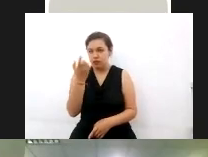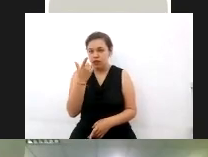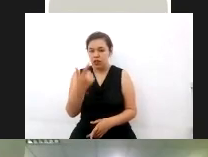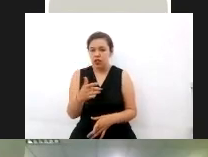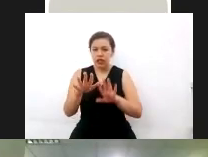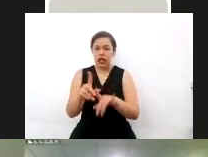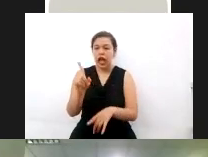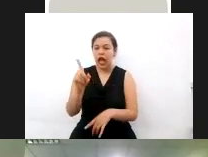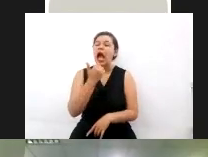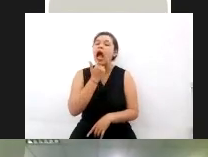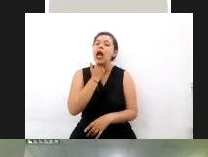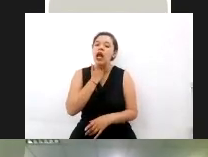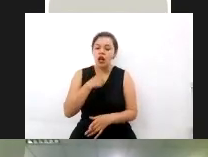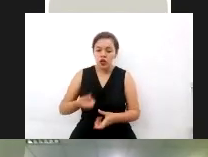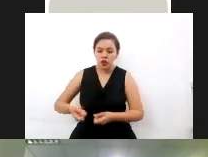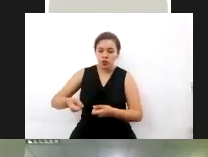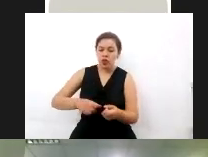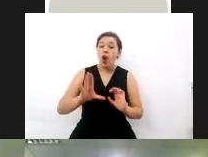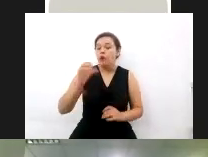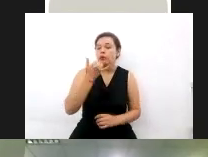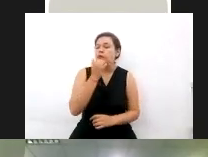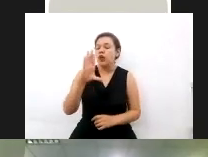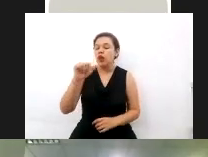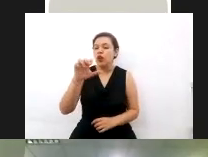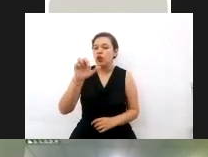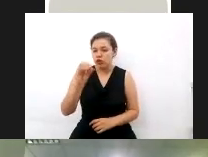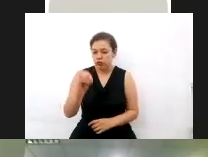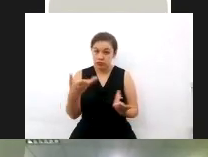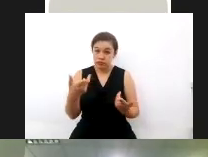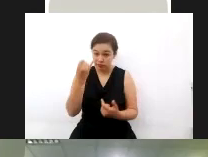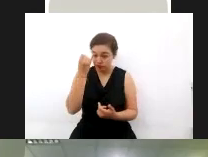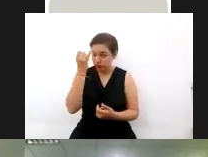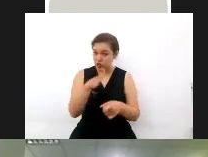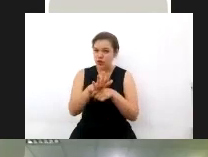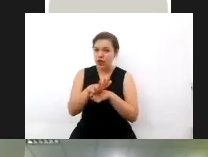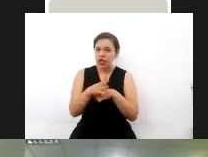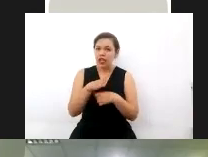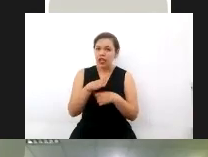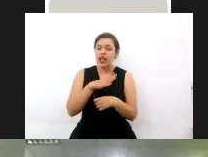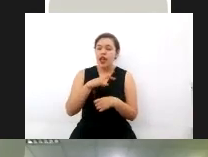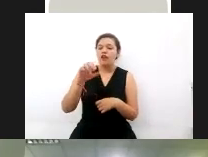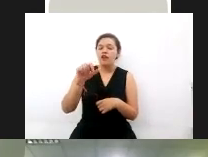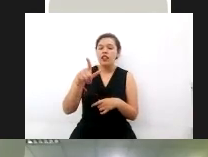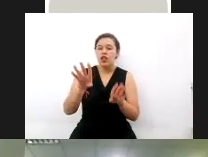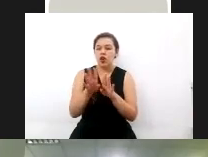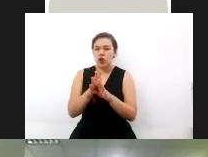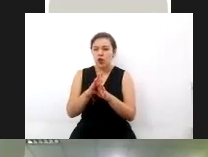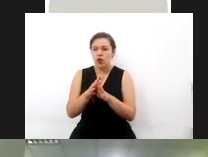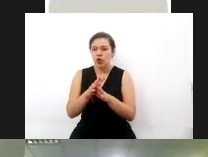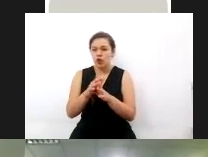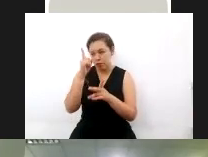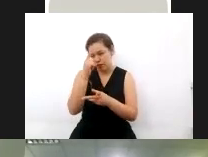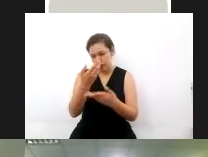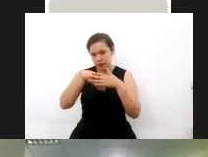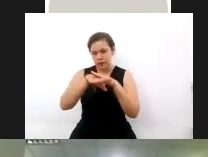impregnada de alcohol, de cloro. La idea es que se lleve a cabo un filtro sanitario, que tengan los insumos necesarios